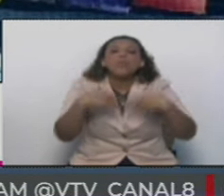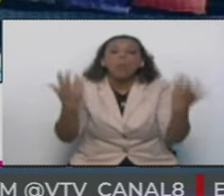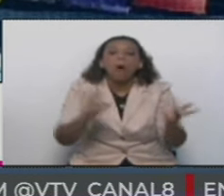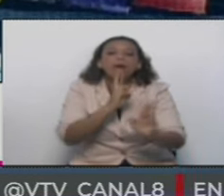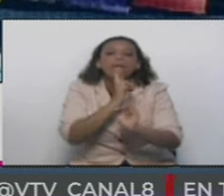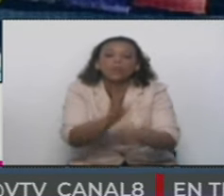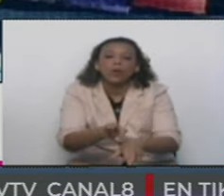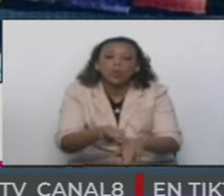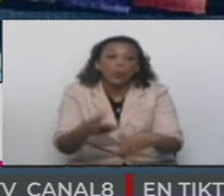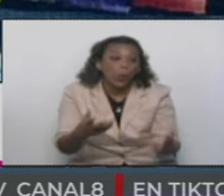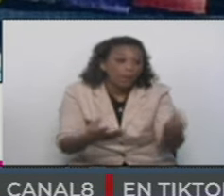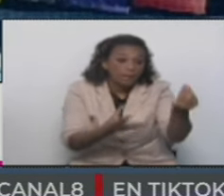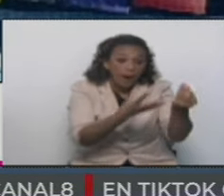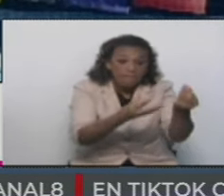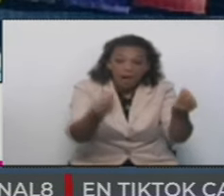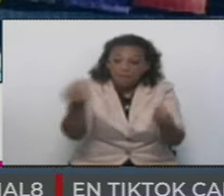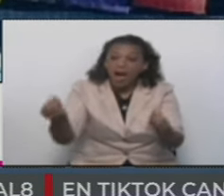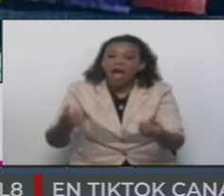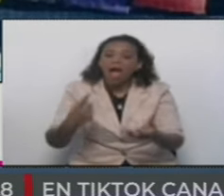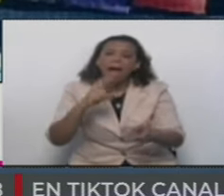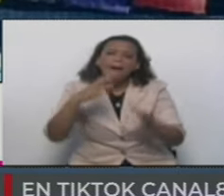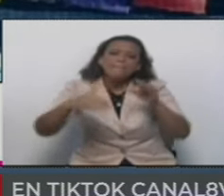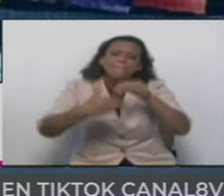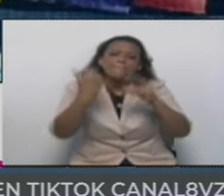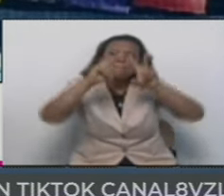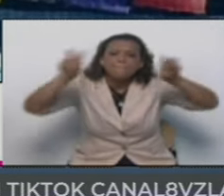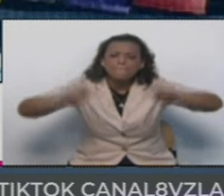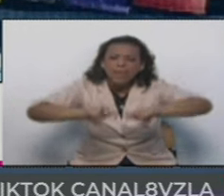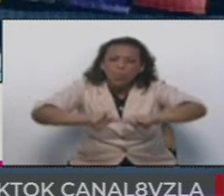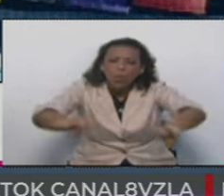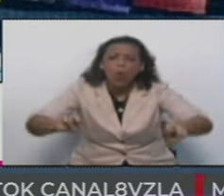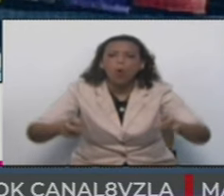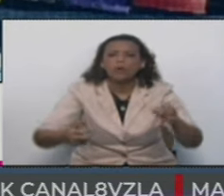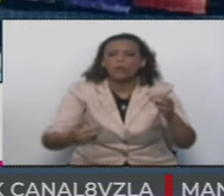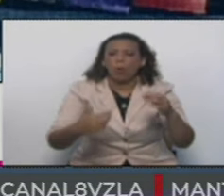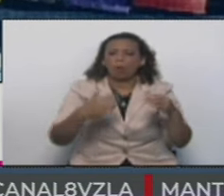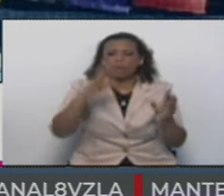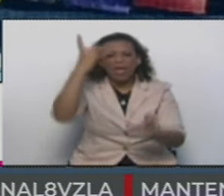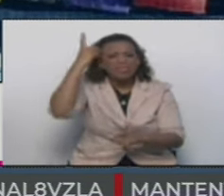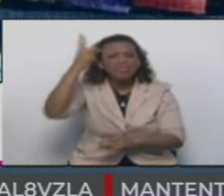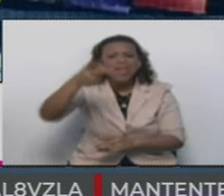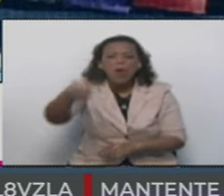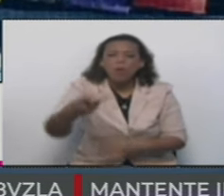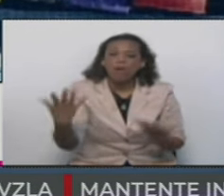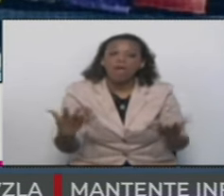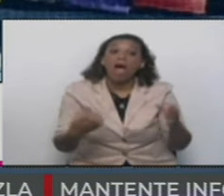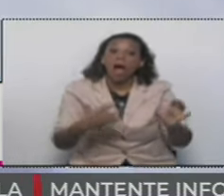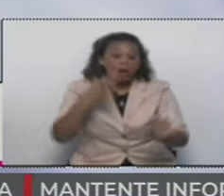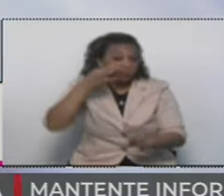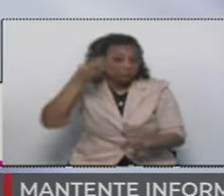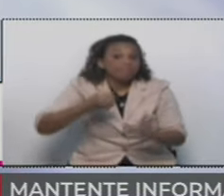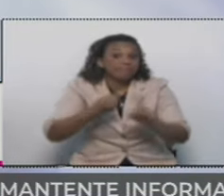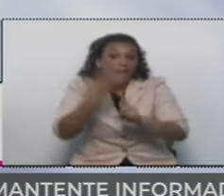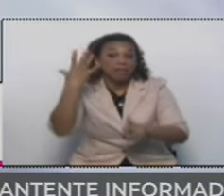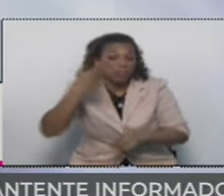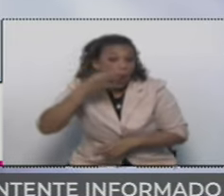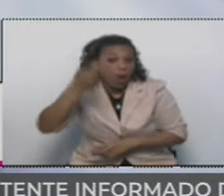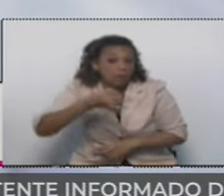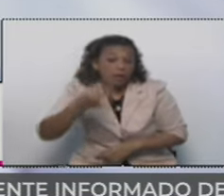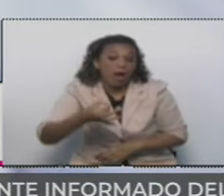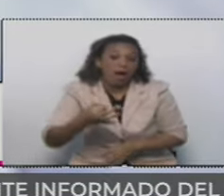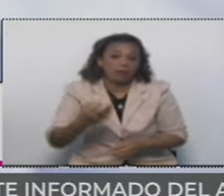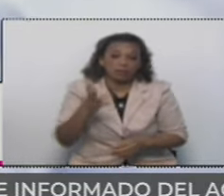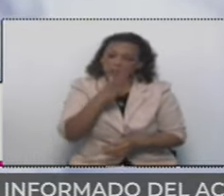Todo esto desde el punto de vista teórico, metodológico, tiene un gran impacto en la realidad. Sin